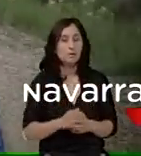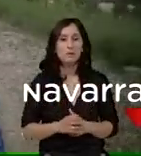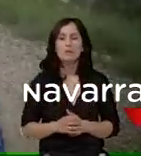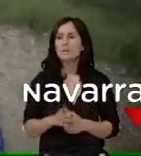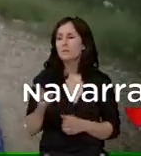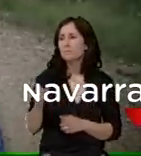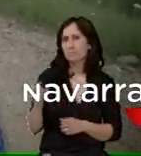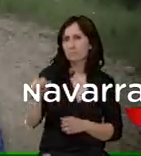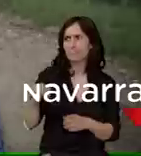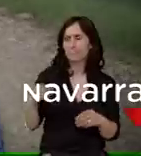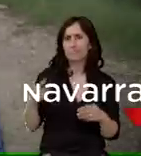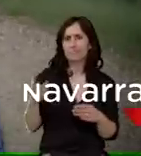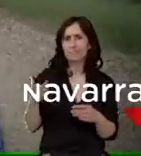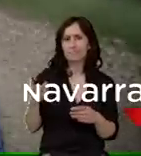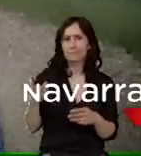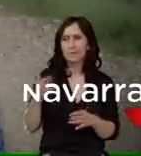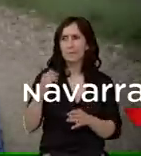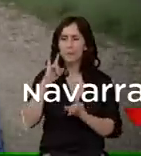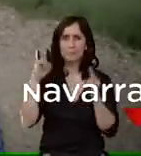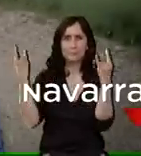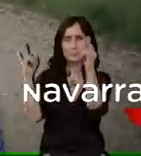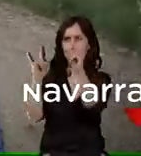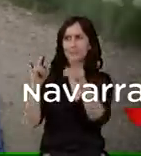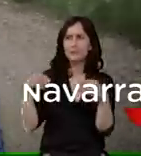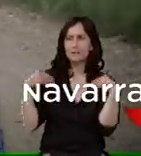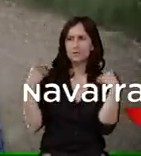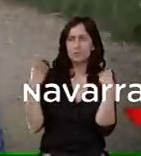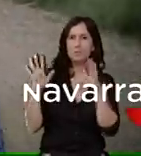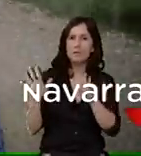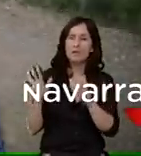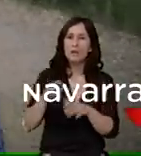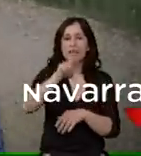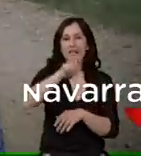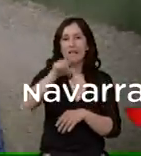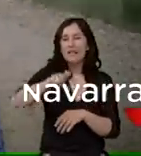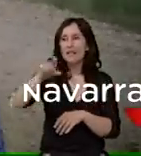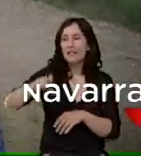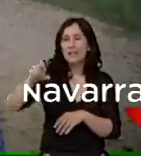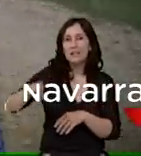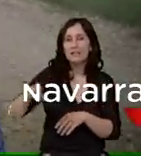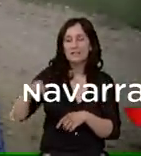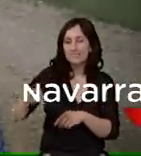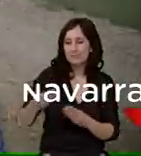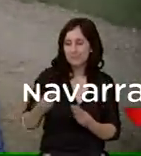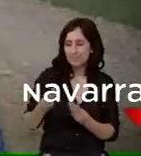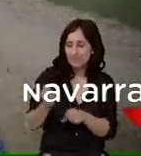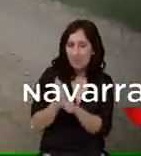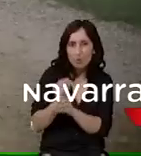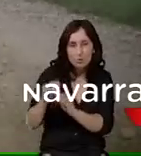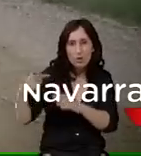Yo estoy disfrutando mucho con el paisaje, pero yo no sé si las personas que trabajan a diario como